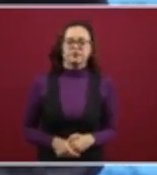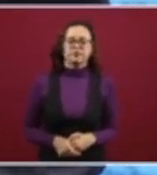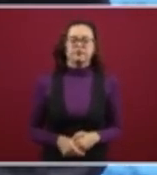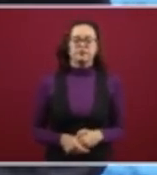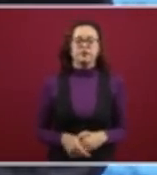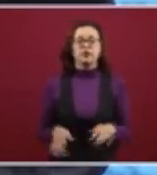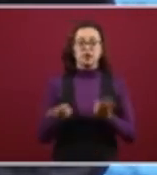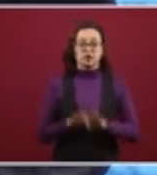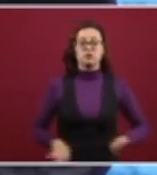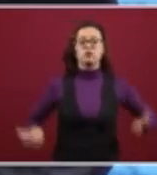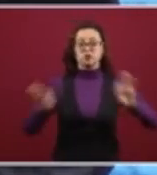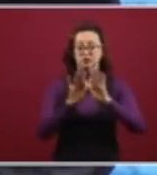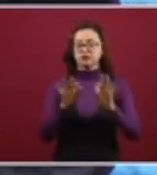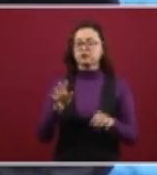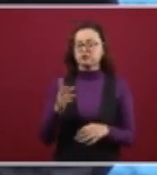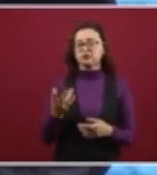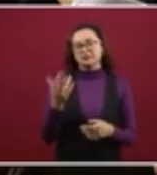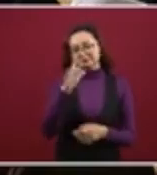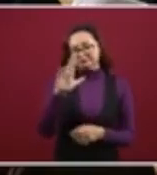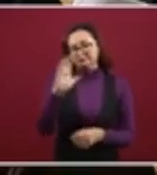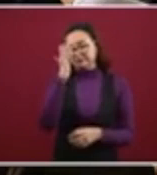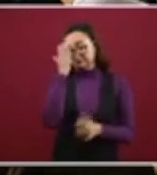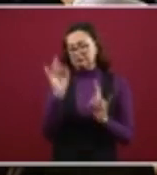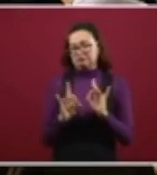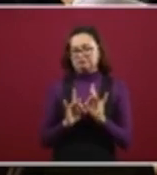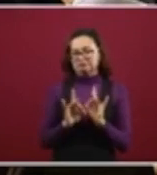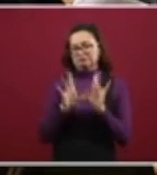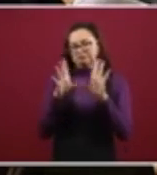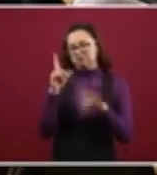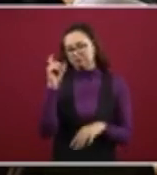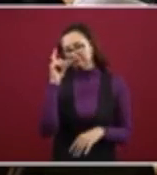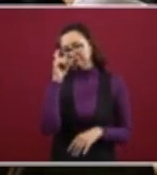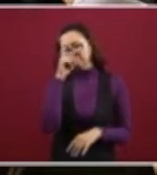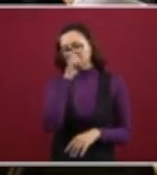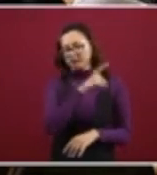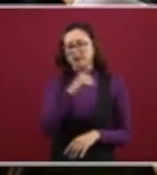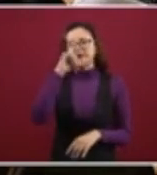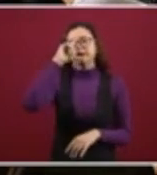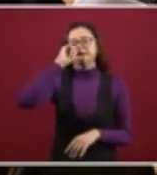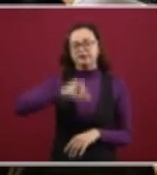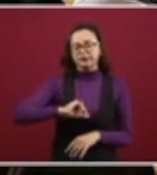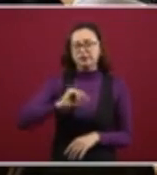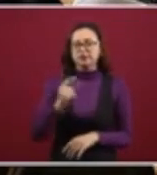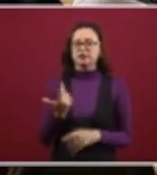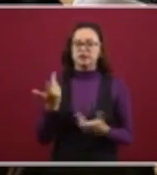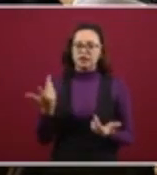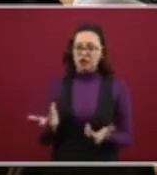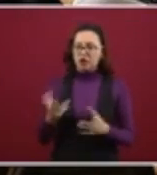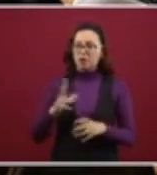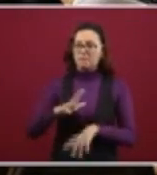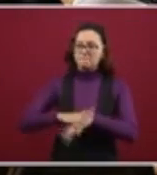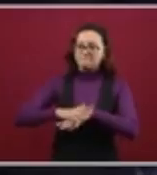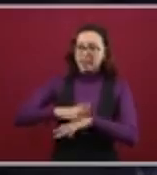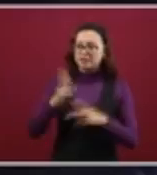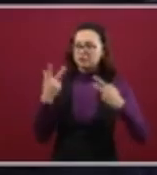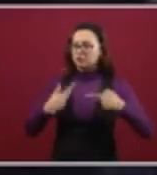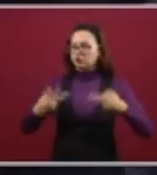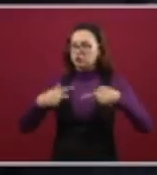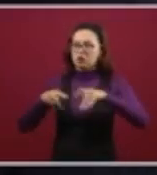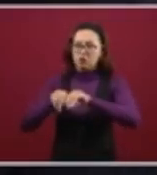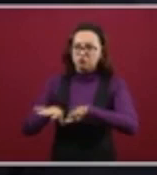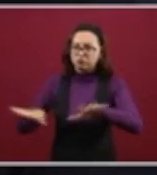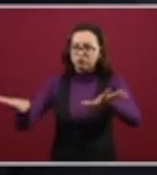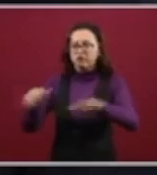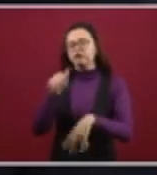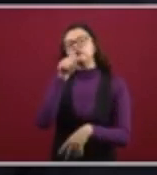habido algunas situaciones adversas, lo cual no nos ha permitido llegar a un porcentaje mayor, pero como ya se